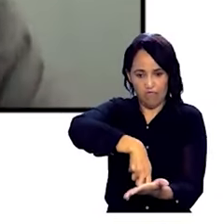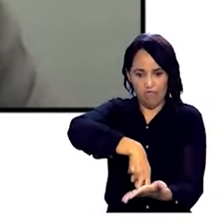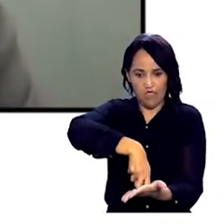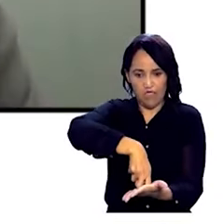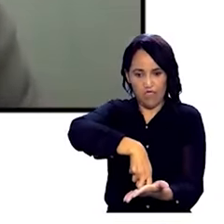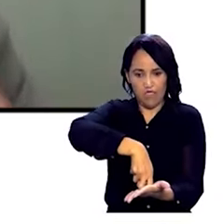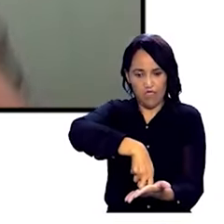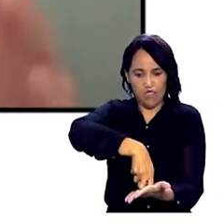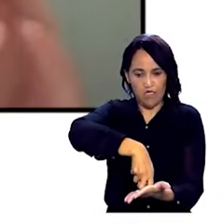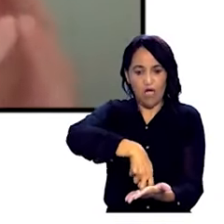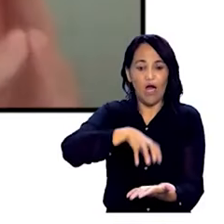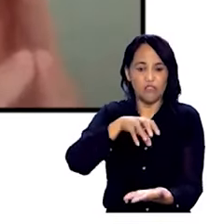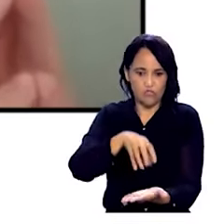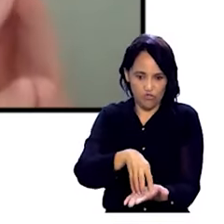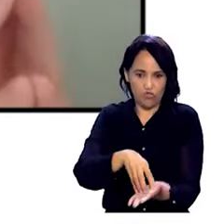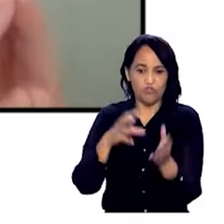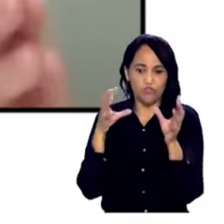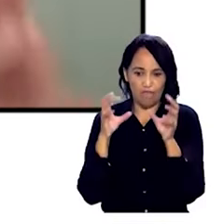ve